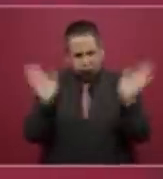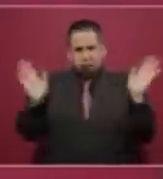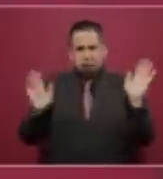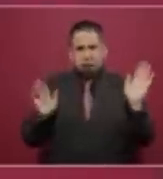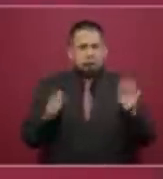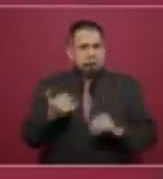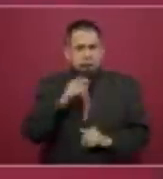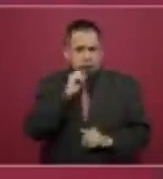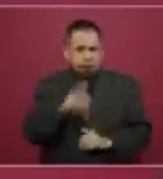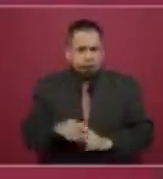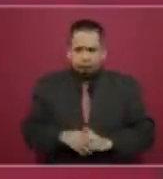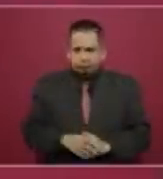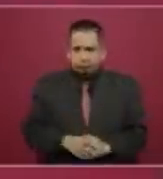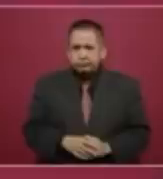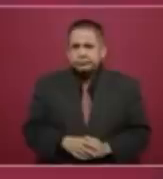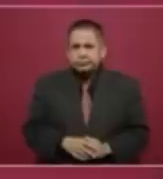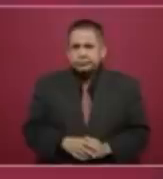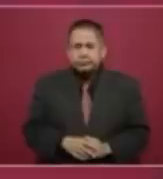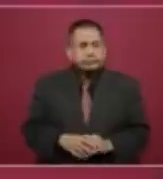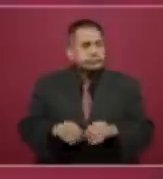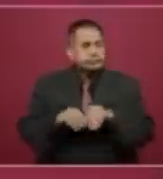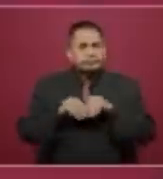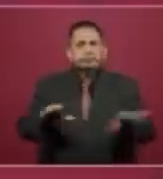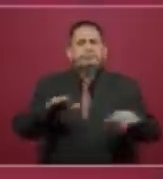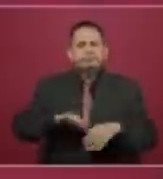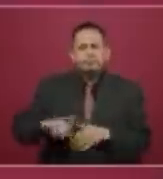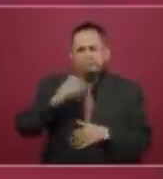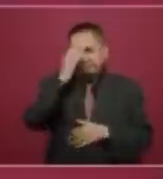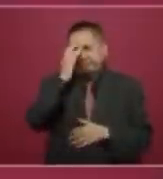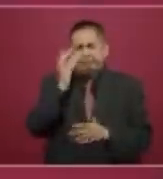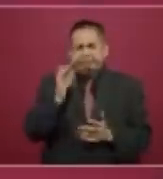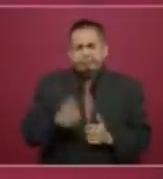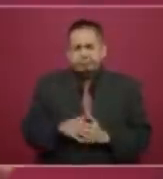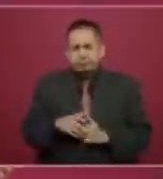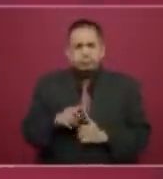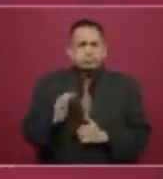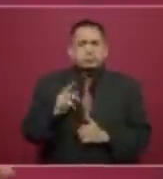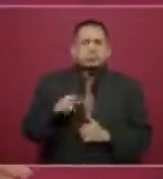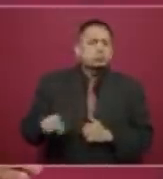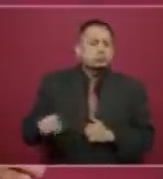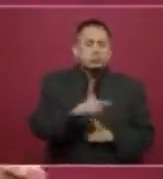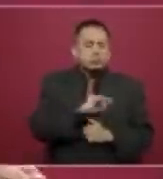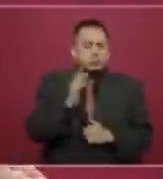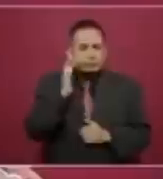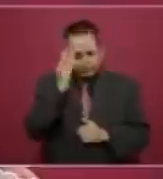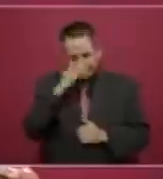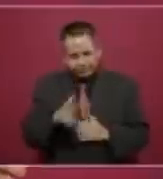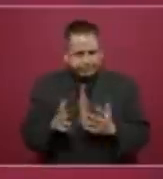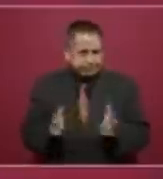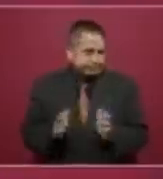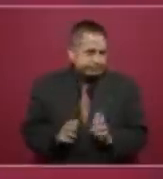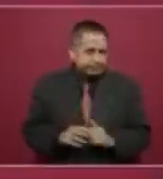Además, al darlo a conocer, ya ustedes